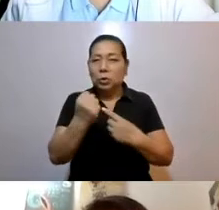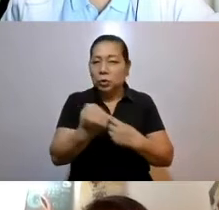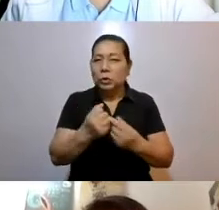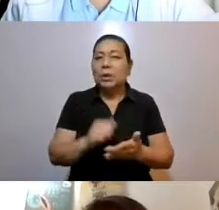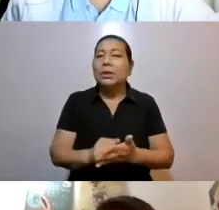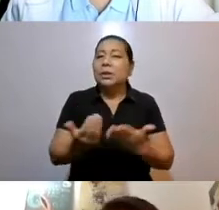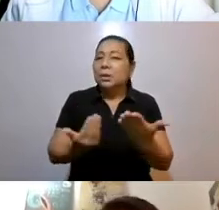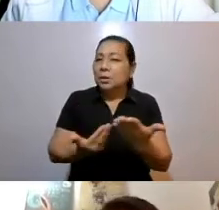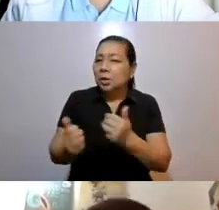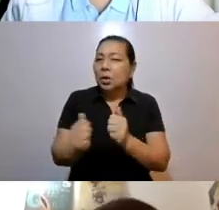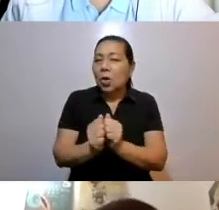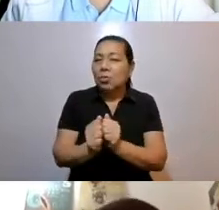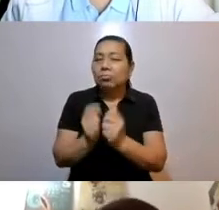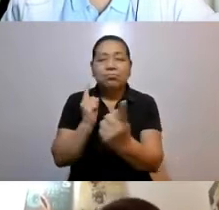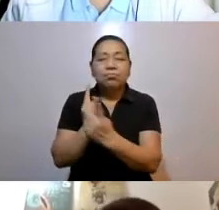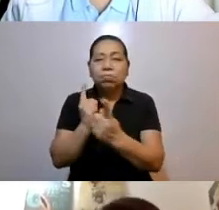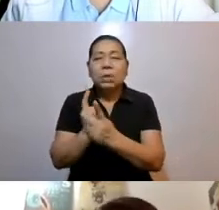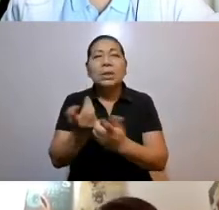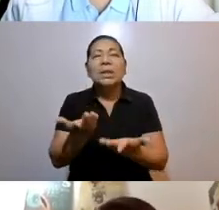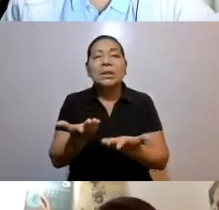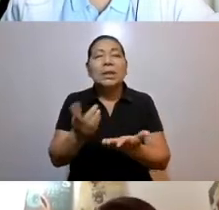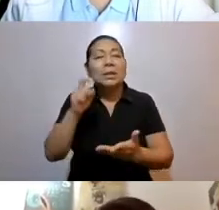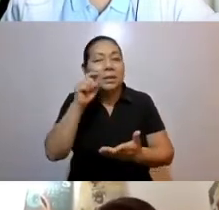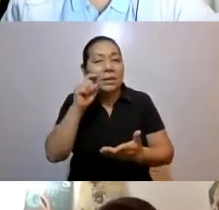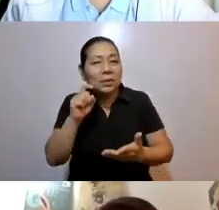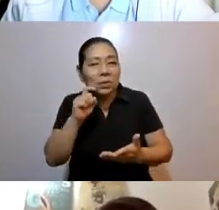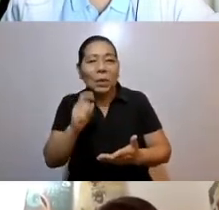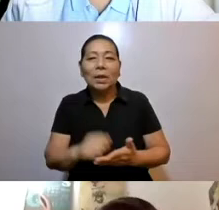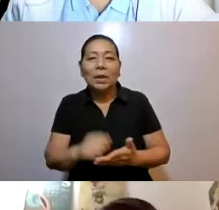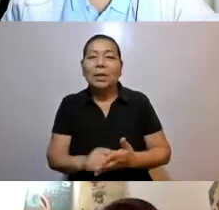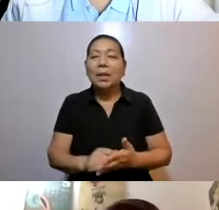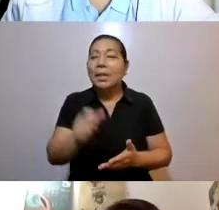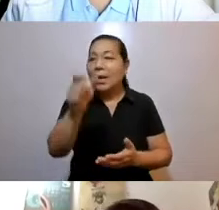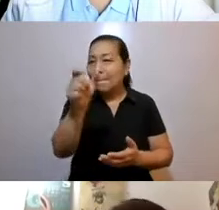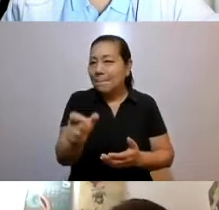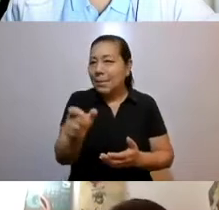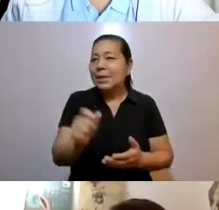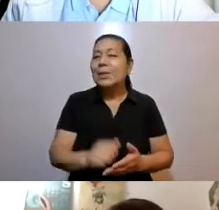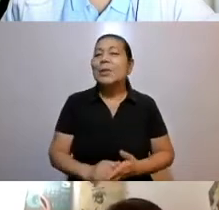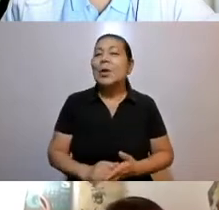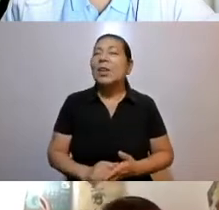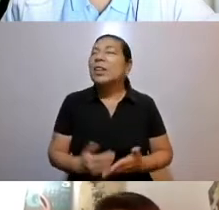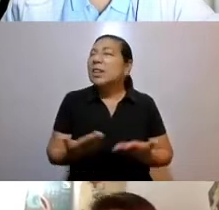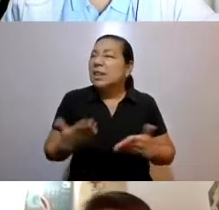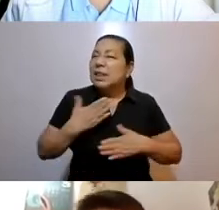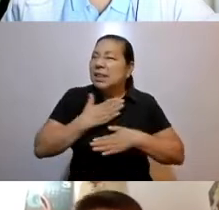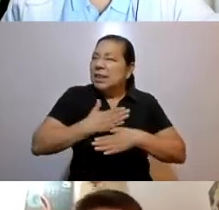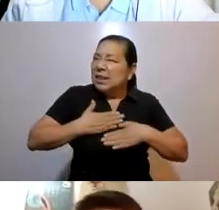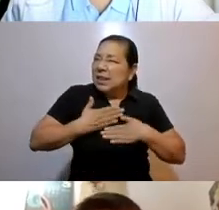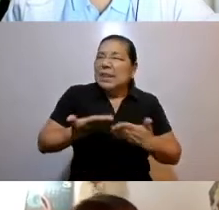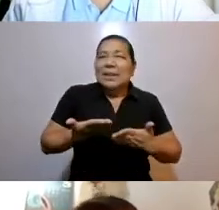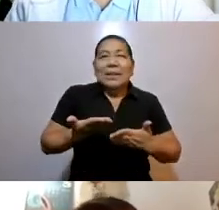que está relacionado directamente con la sexualidad del ser humano. ¿Y qué es la satisfacción sexual? En